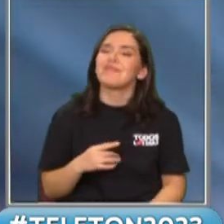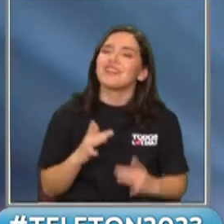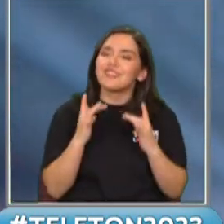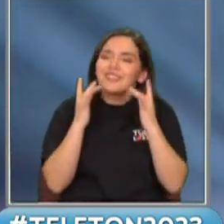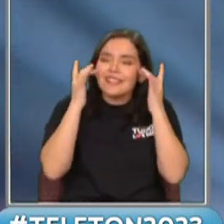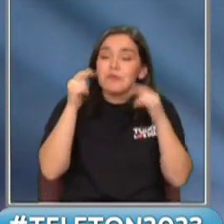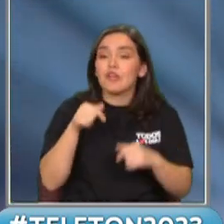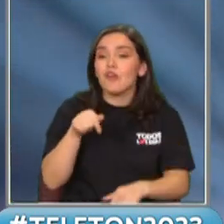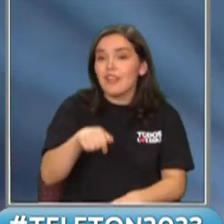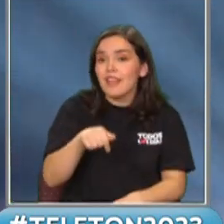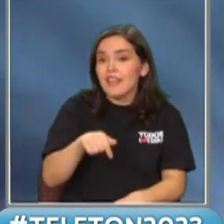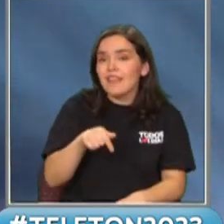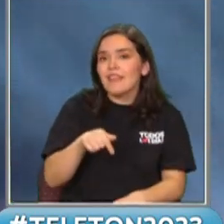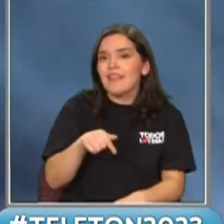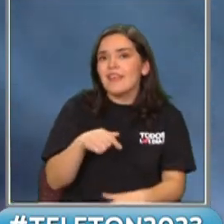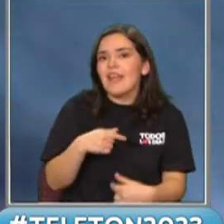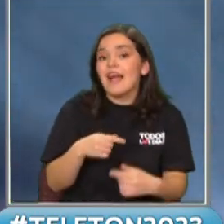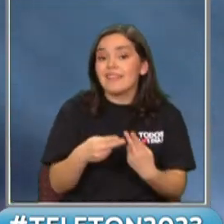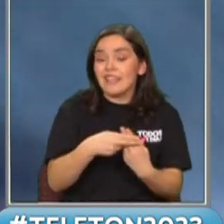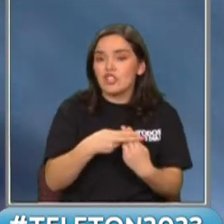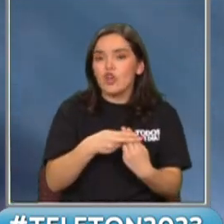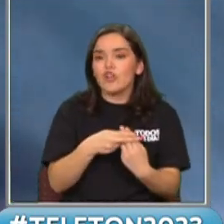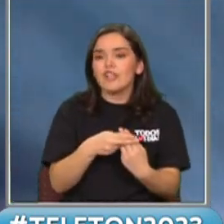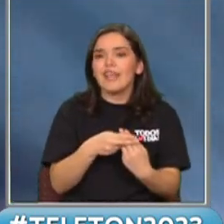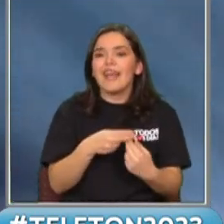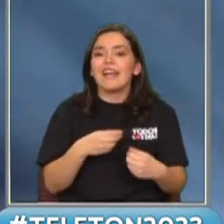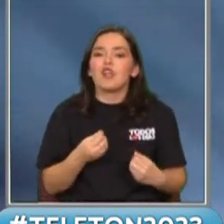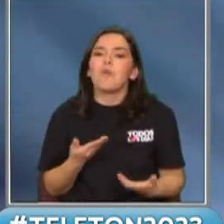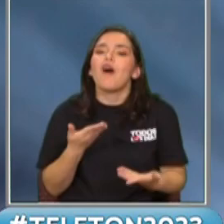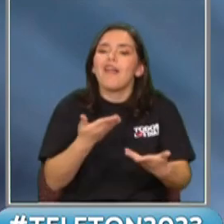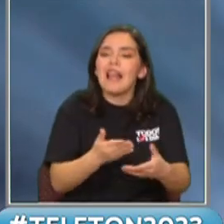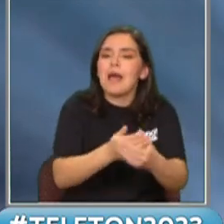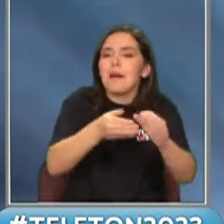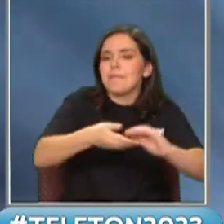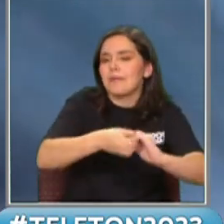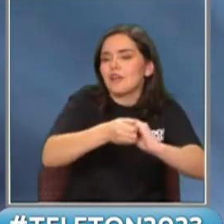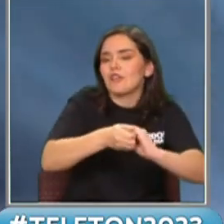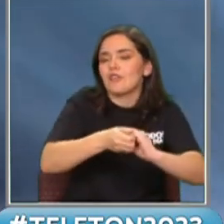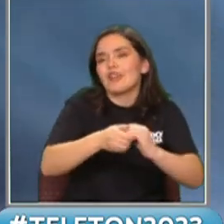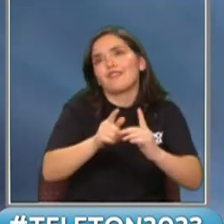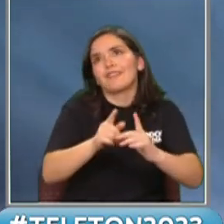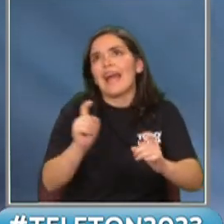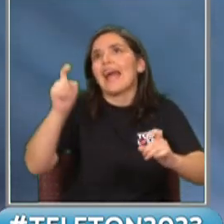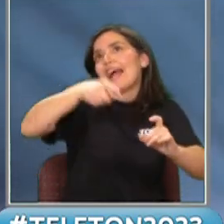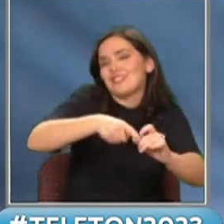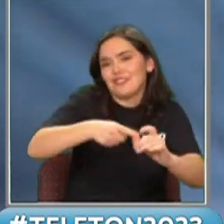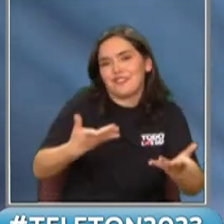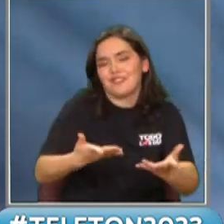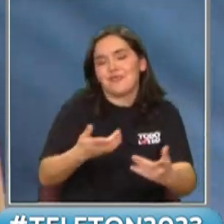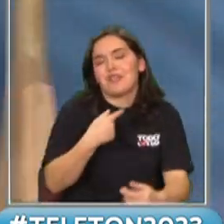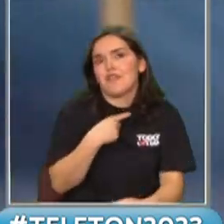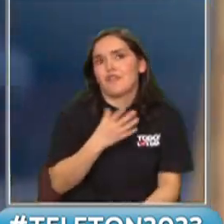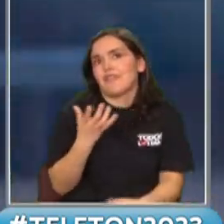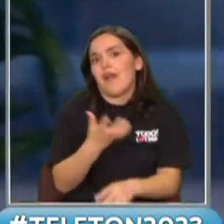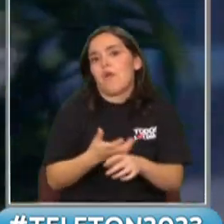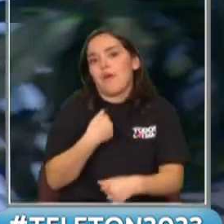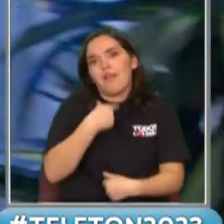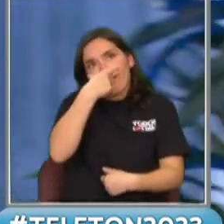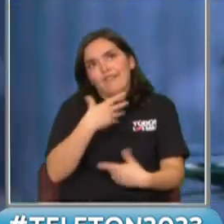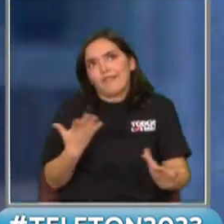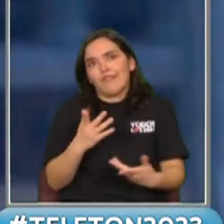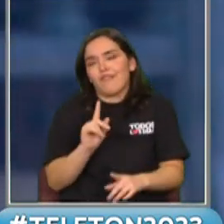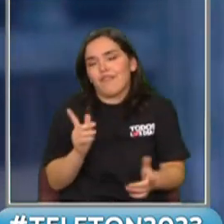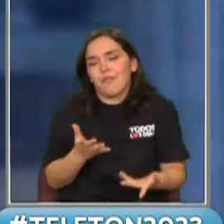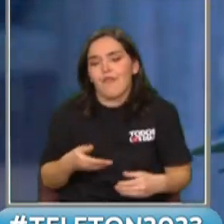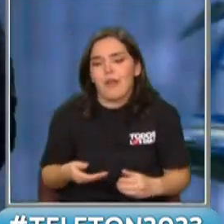Teletón es una devuelta de mano o sea de gancho Sí porque no no soy tan huevona cómo le voy a pasarlo y